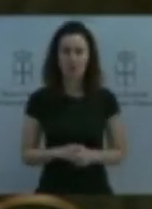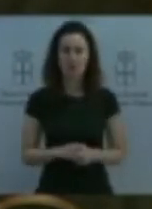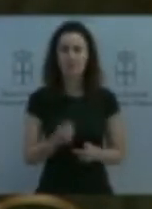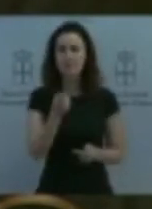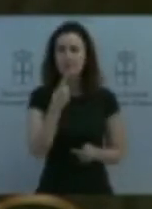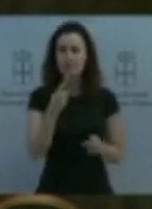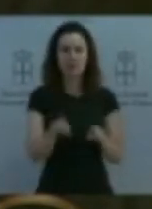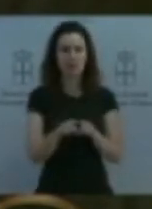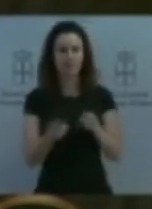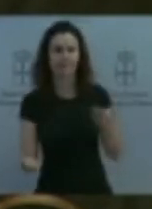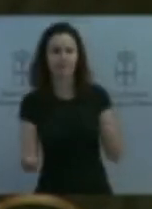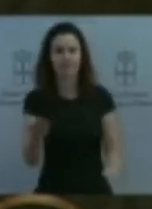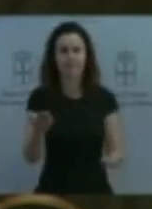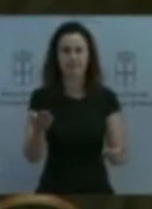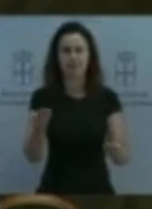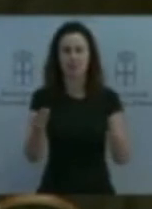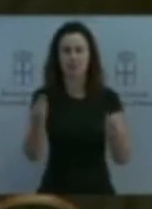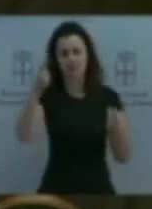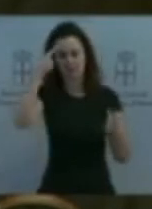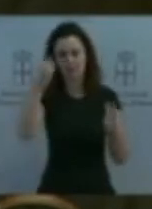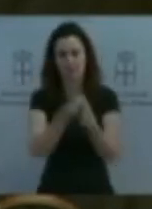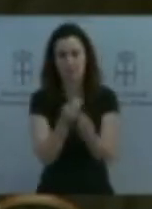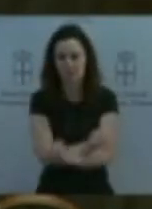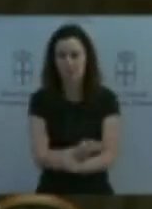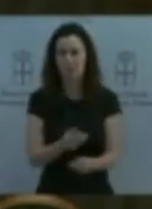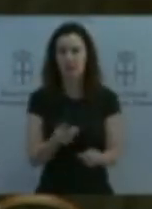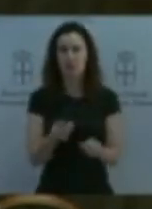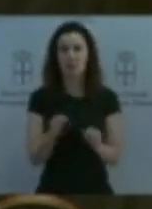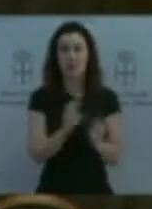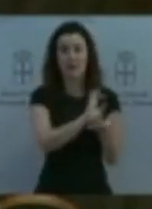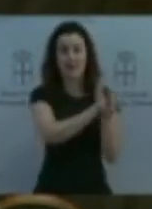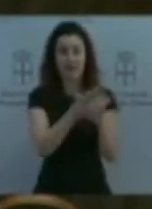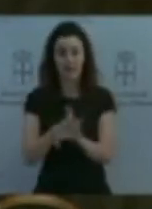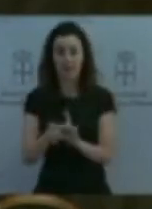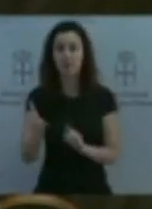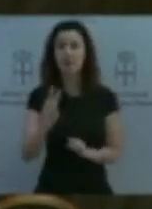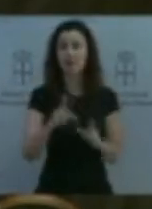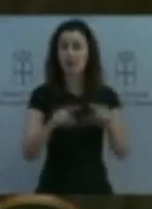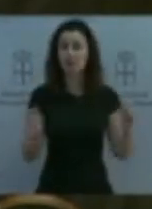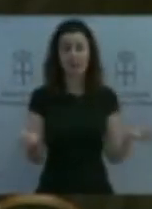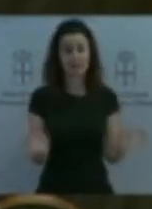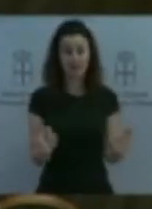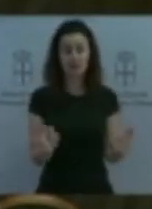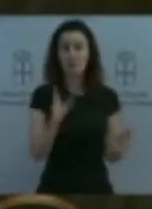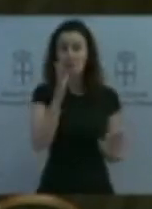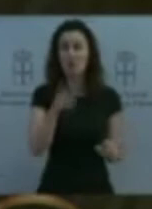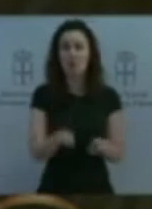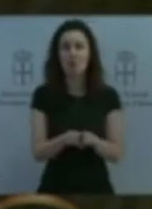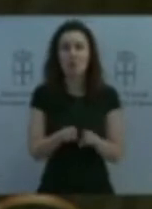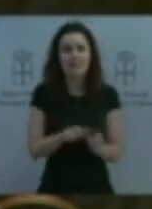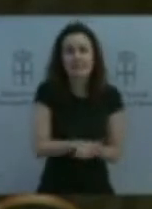ahora mismo no haya una cadena de valor en Asturias es un problema porque poco menos que nos expolian, creo que es una visión un poco